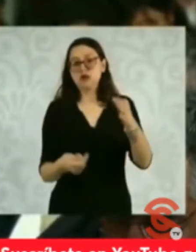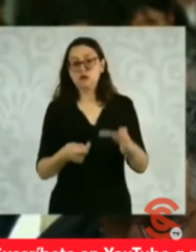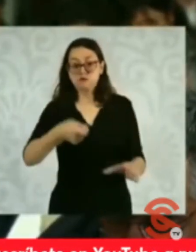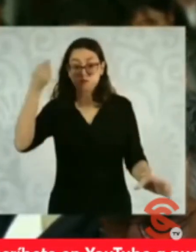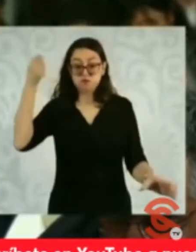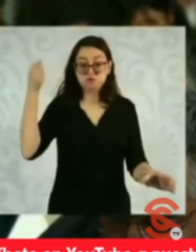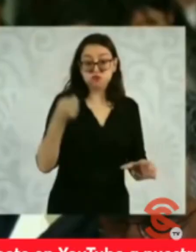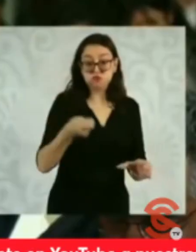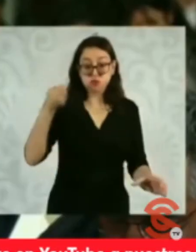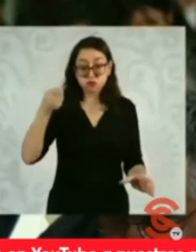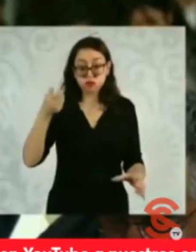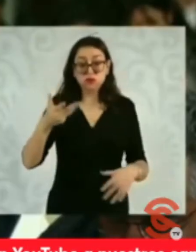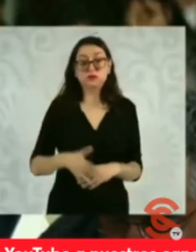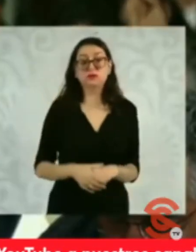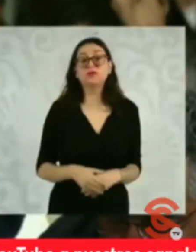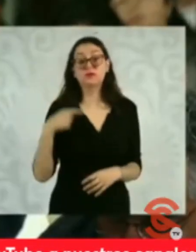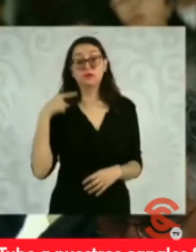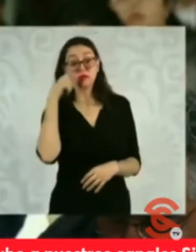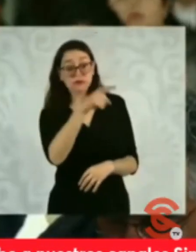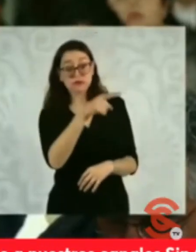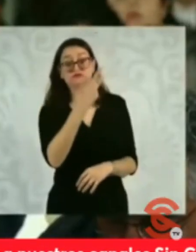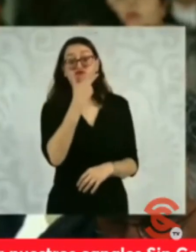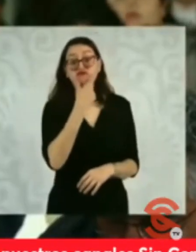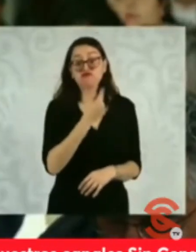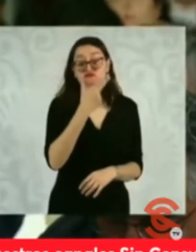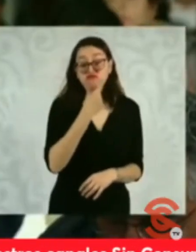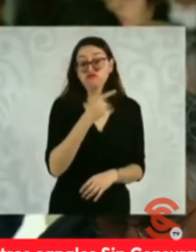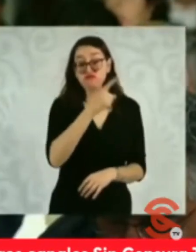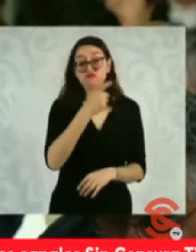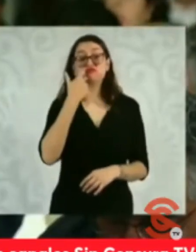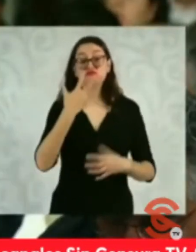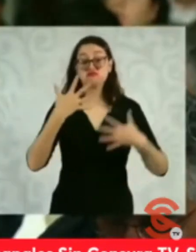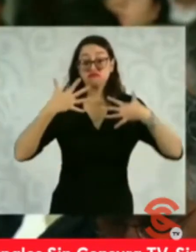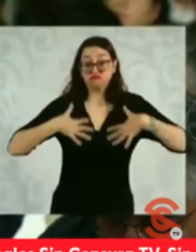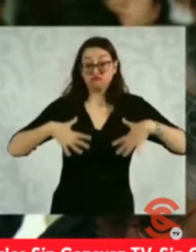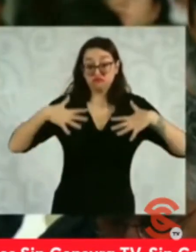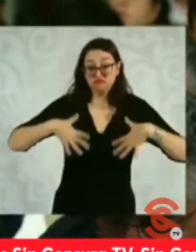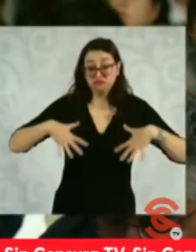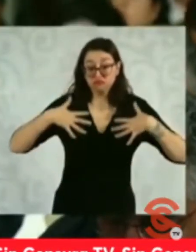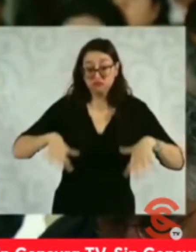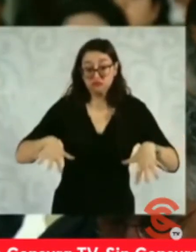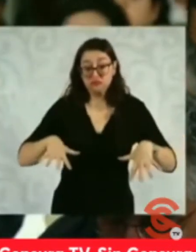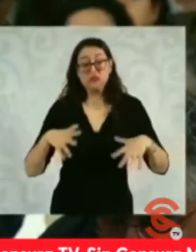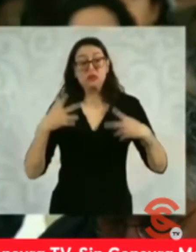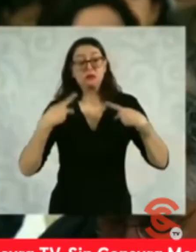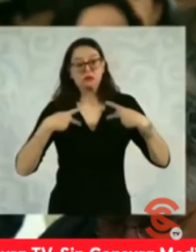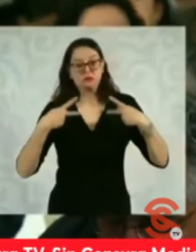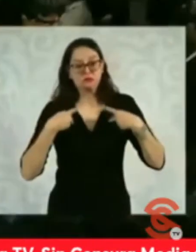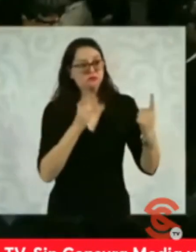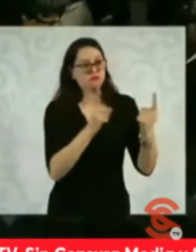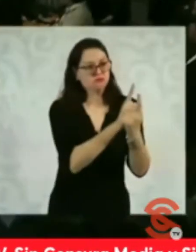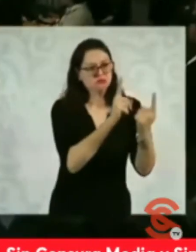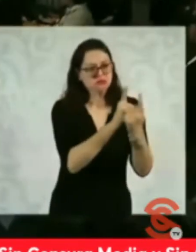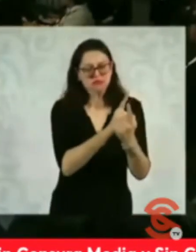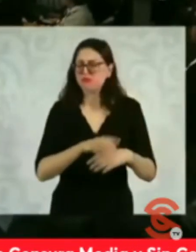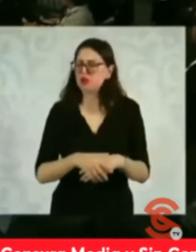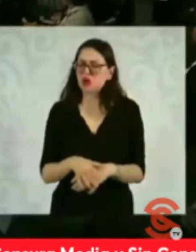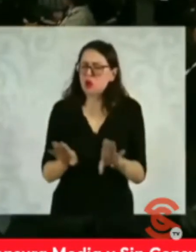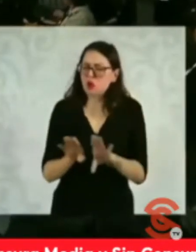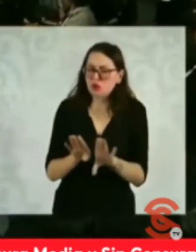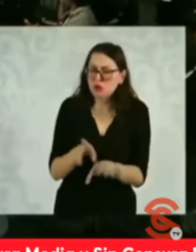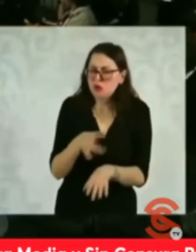quiere vestir de civil en la audiencia de la sentencia y además que quiere hablar con los que estén presentes mañana? ¿Qué quiere qué,